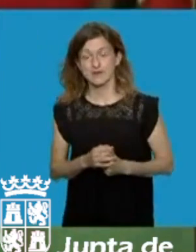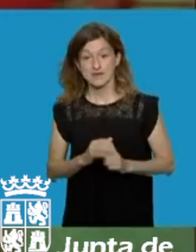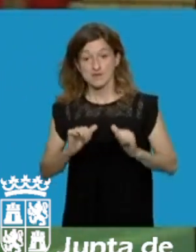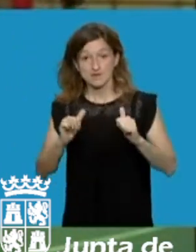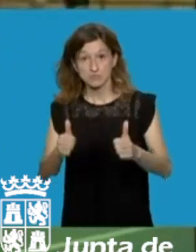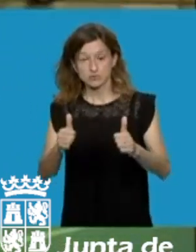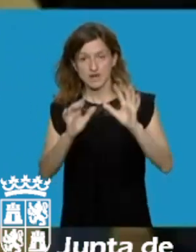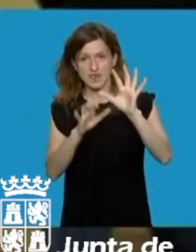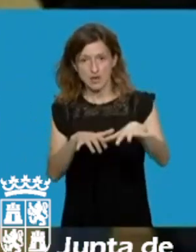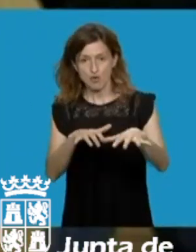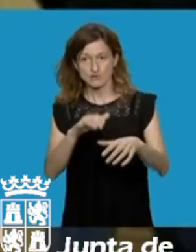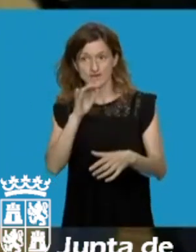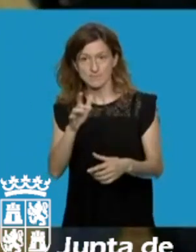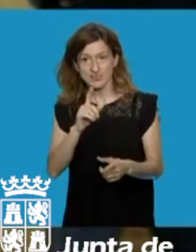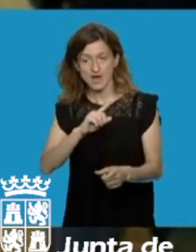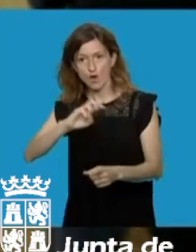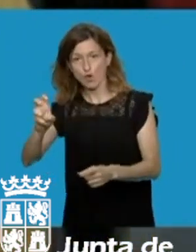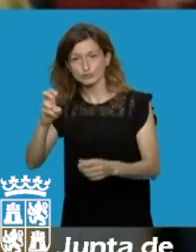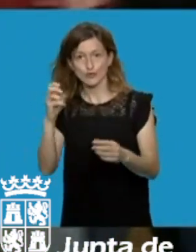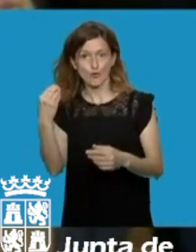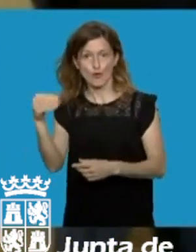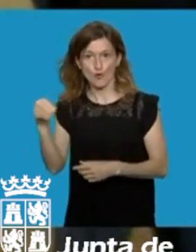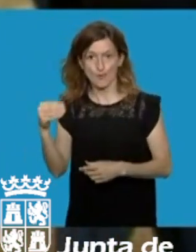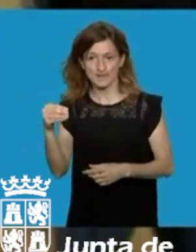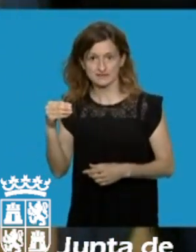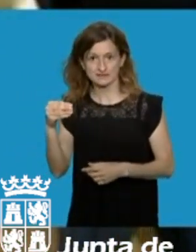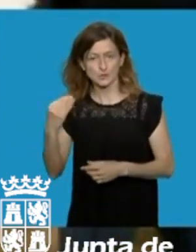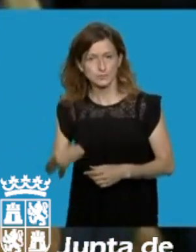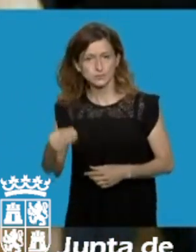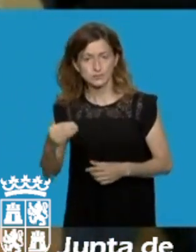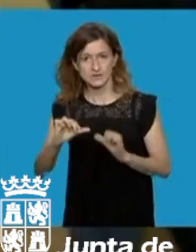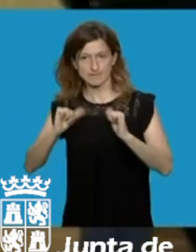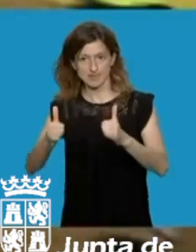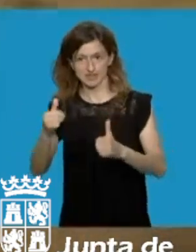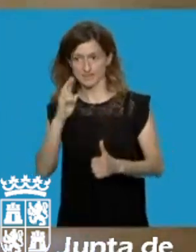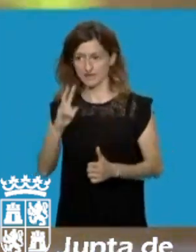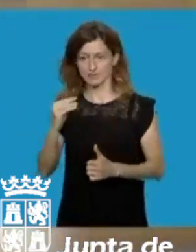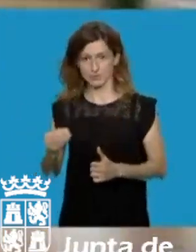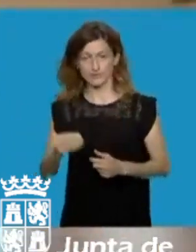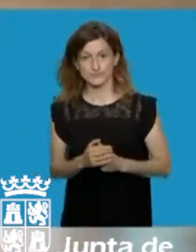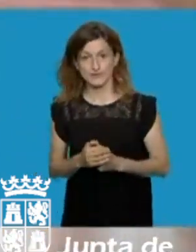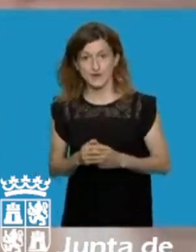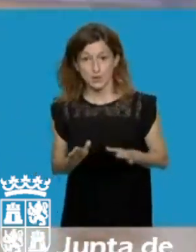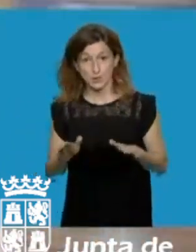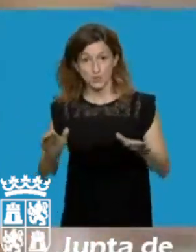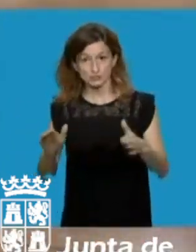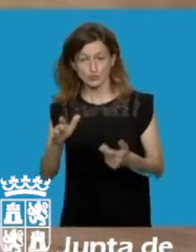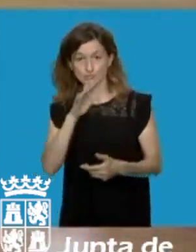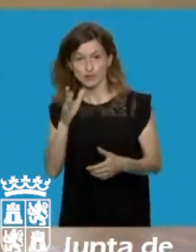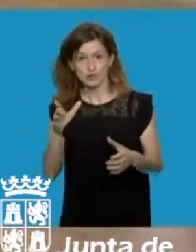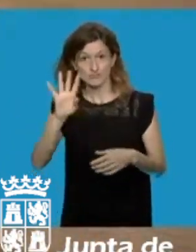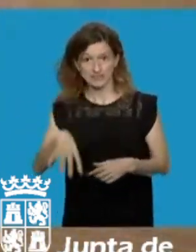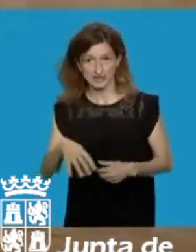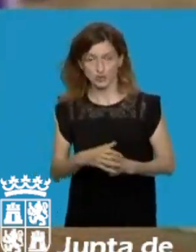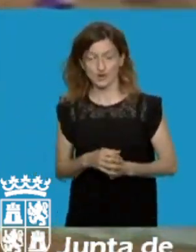León, apareció en el extremo opuesto un jovencísimo artista que despuntó desde el principio. Caminaron juntos en el todopoderoso